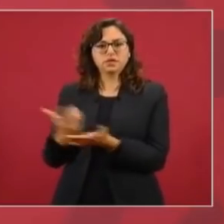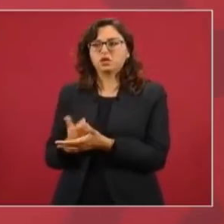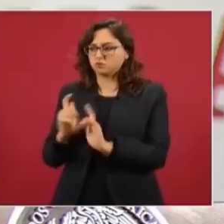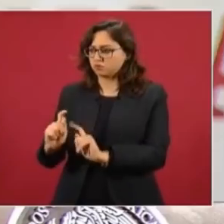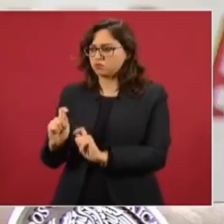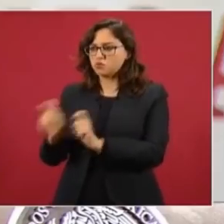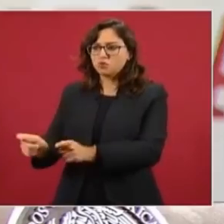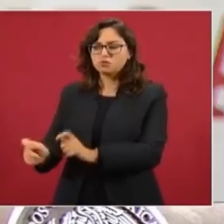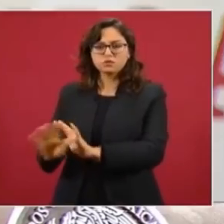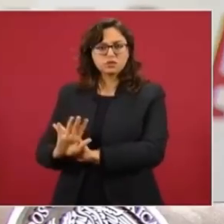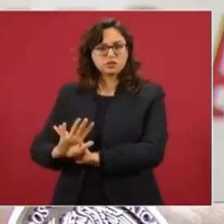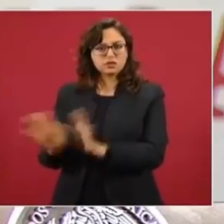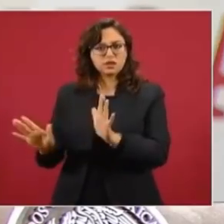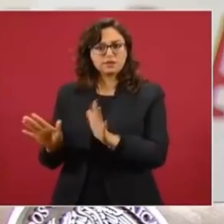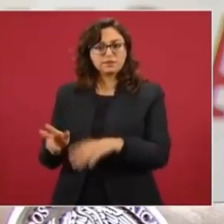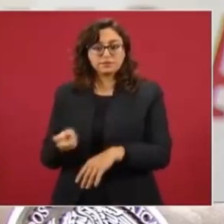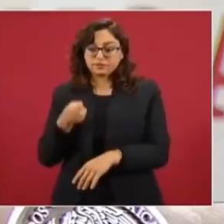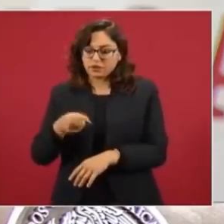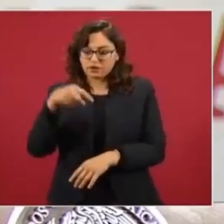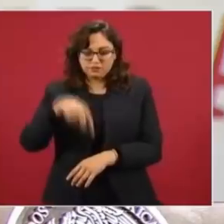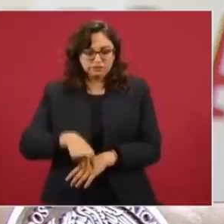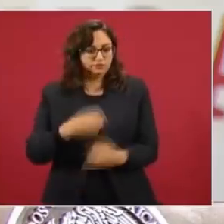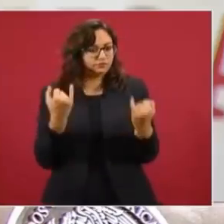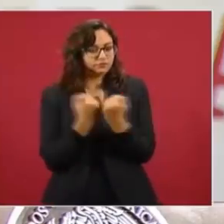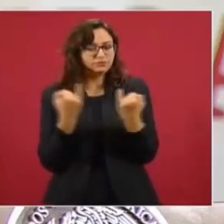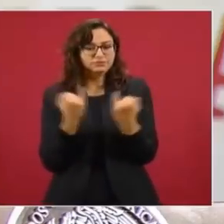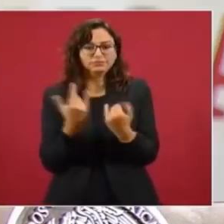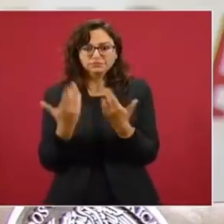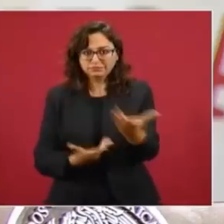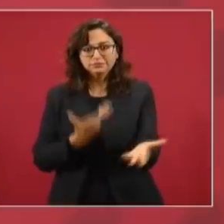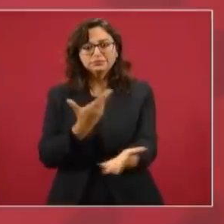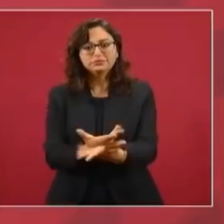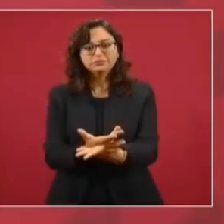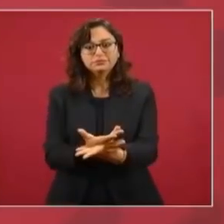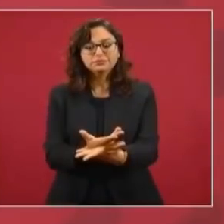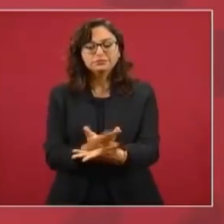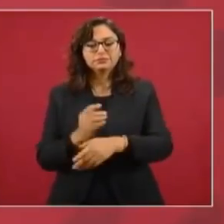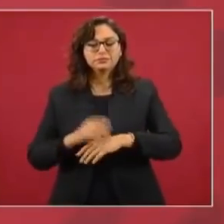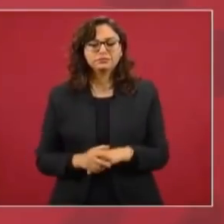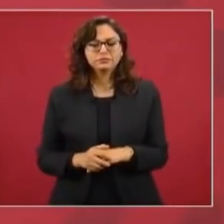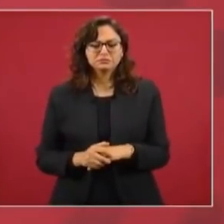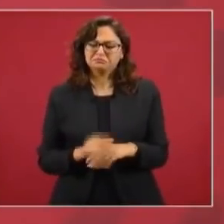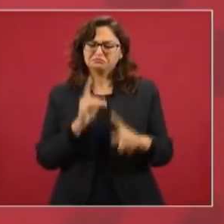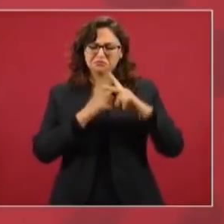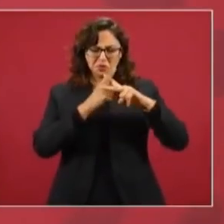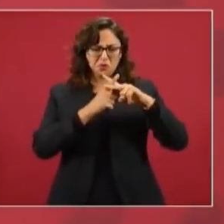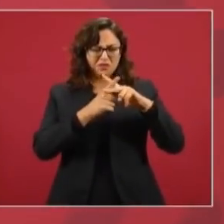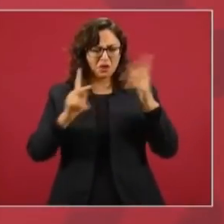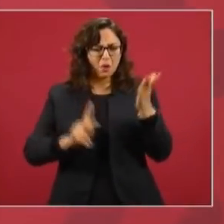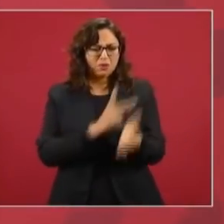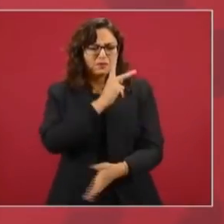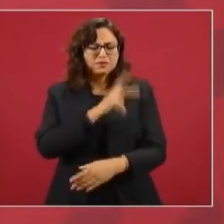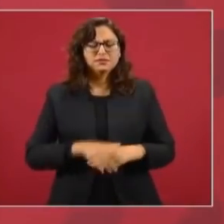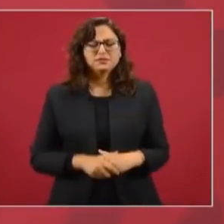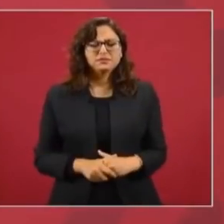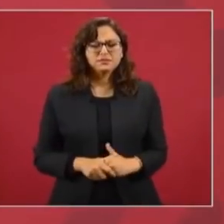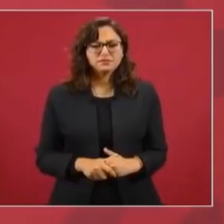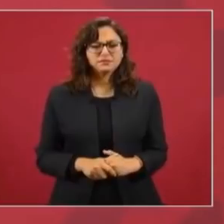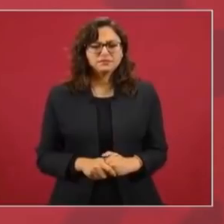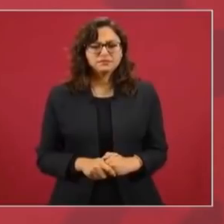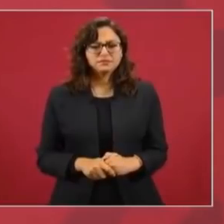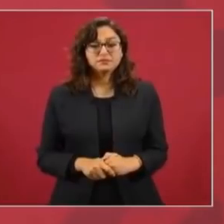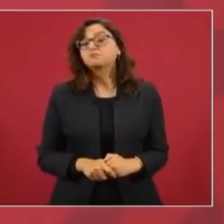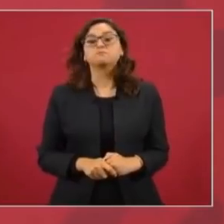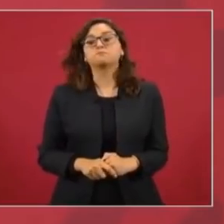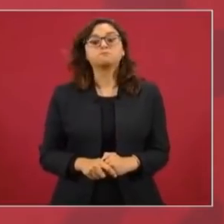ganado. Eso era lo que planteábamos nosotros, que se contaran los votos.